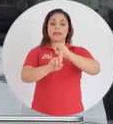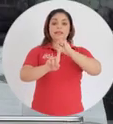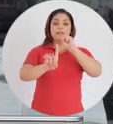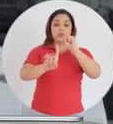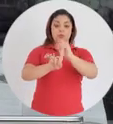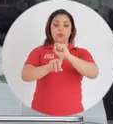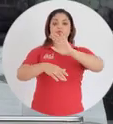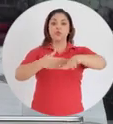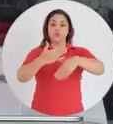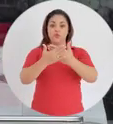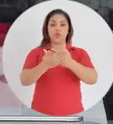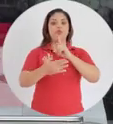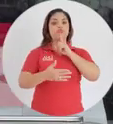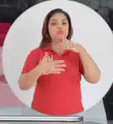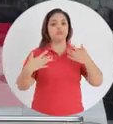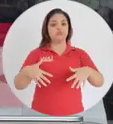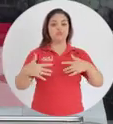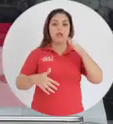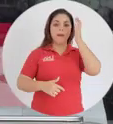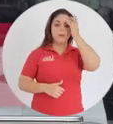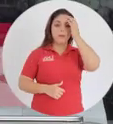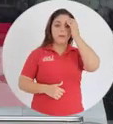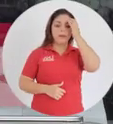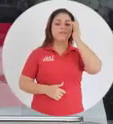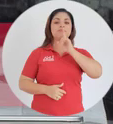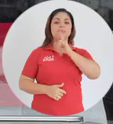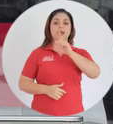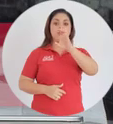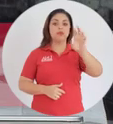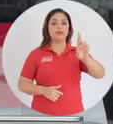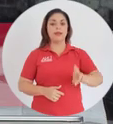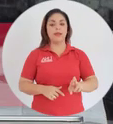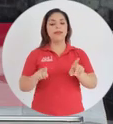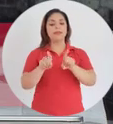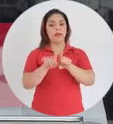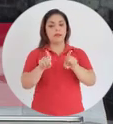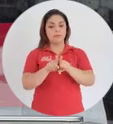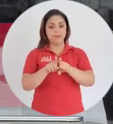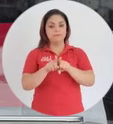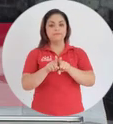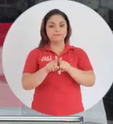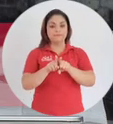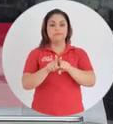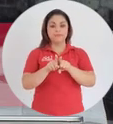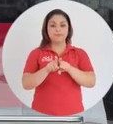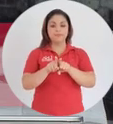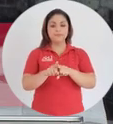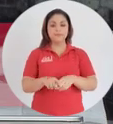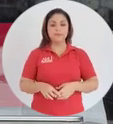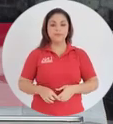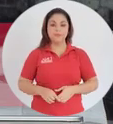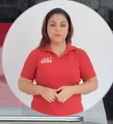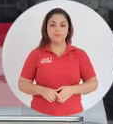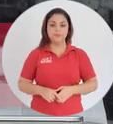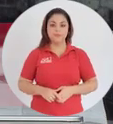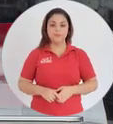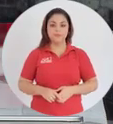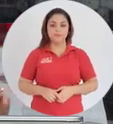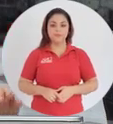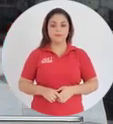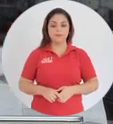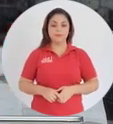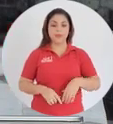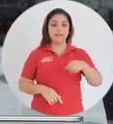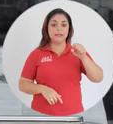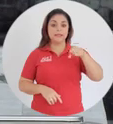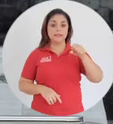Situaciones todas realmente preocupantes y en las cuales pues Costa Rica no es más la excepción, como venía usted conversándonos en el bloque anterior, don